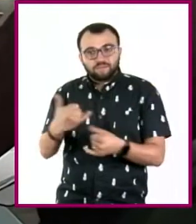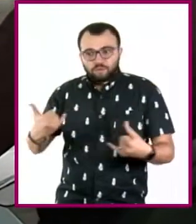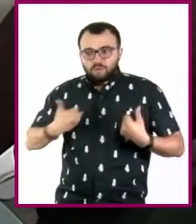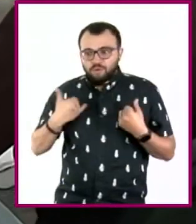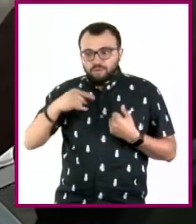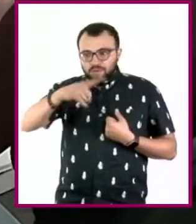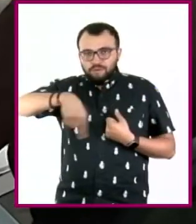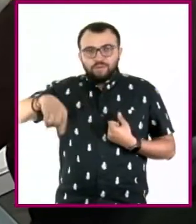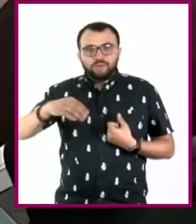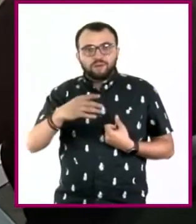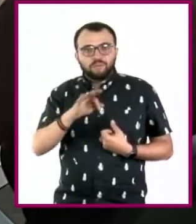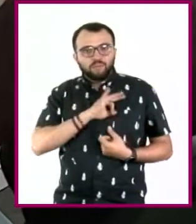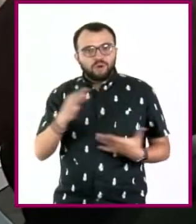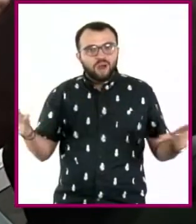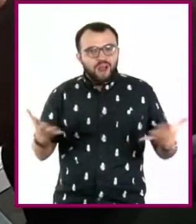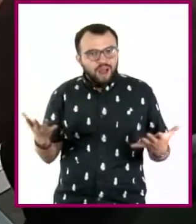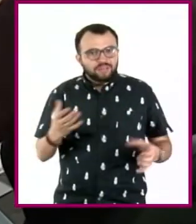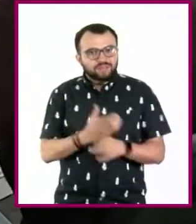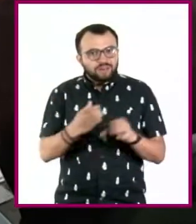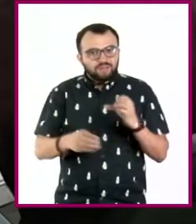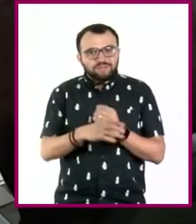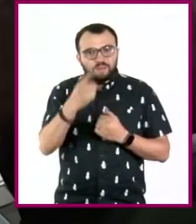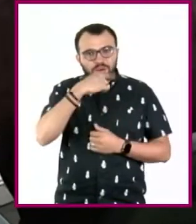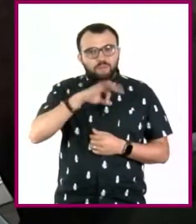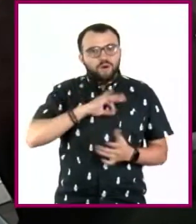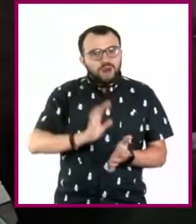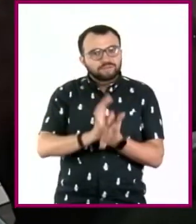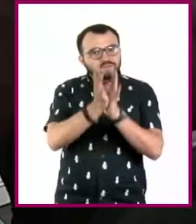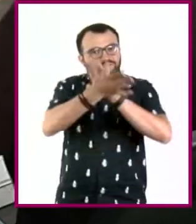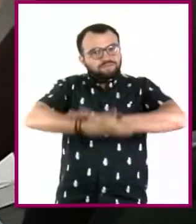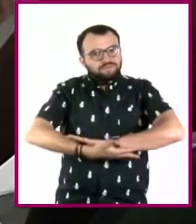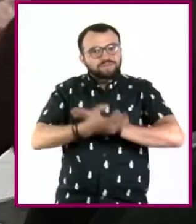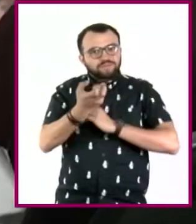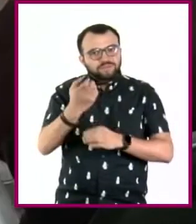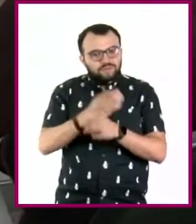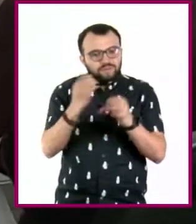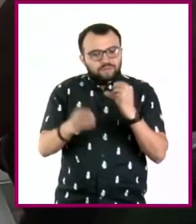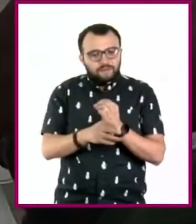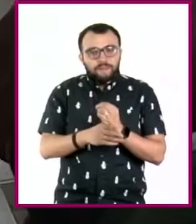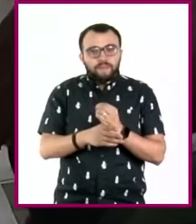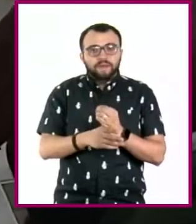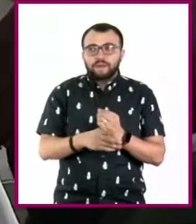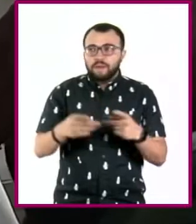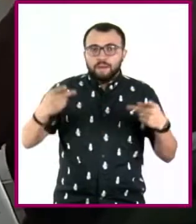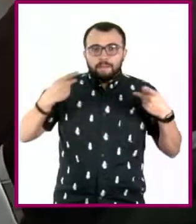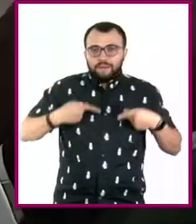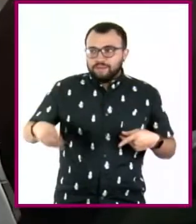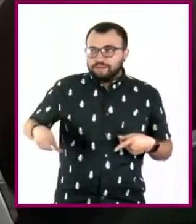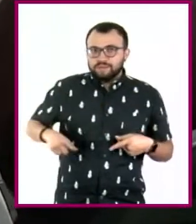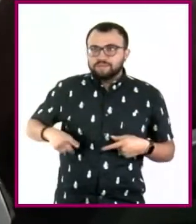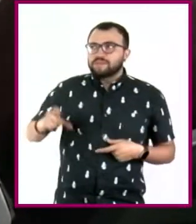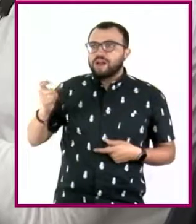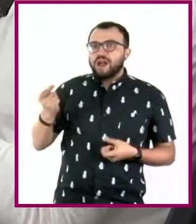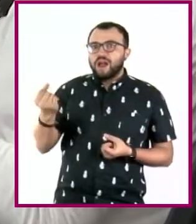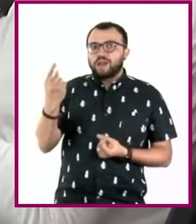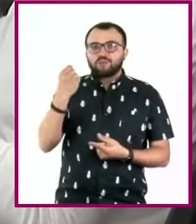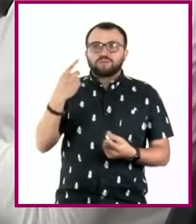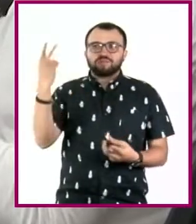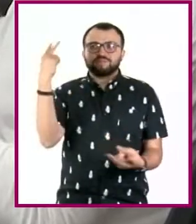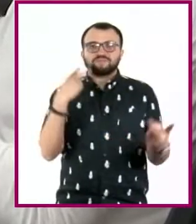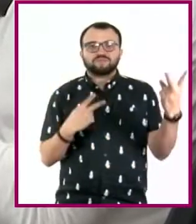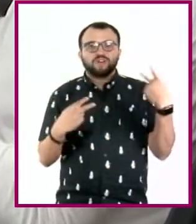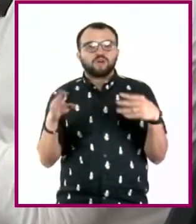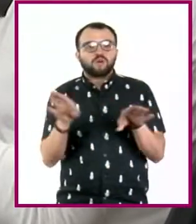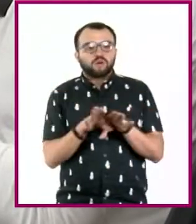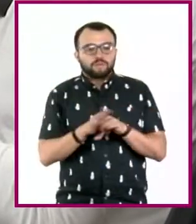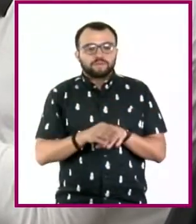tenemos mucho que hacer para transformar ciertas condiciones y la mirada que algunas autoridades tienen de nosotros. Yo les quiero proponer